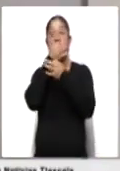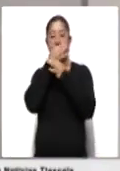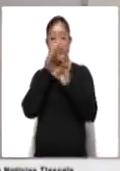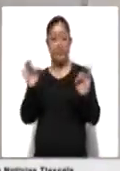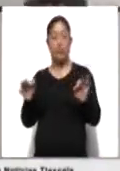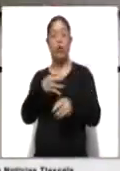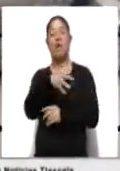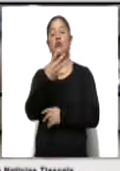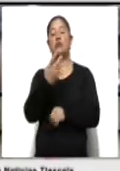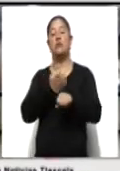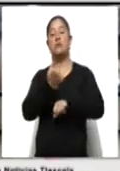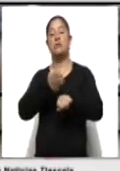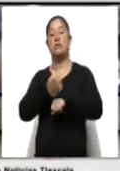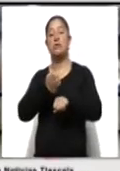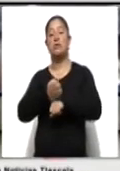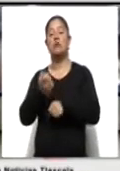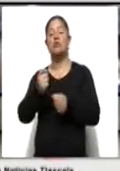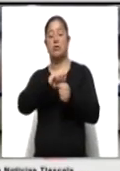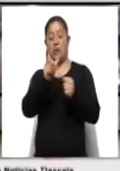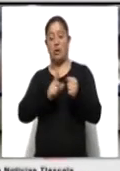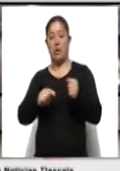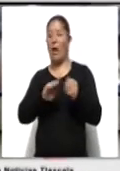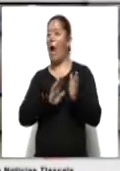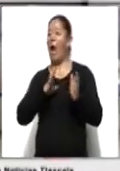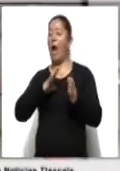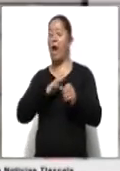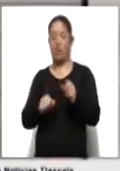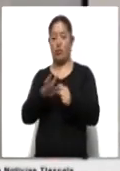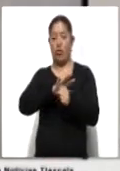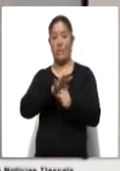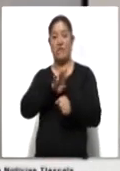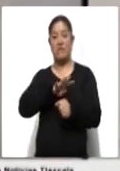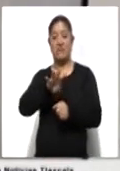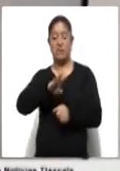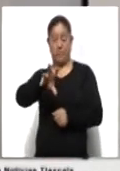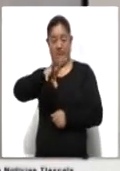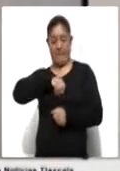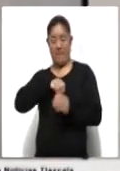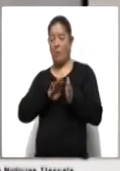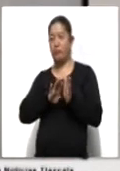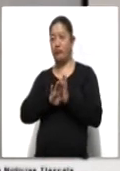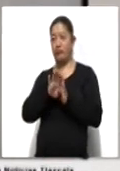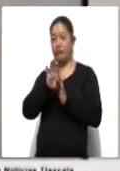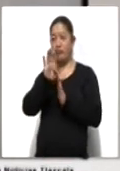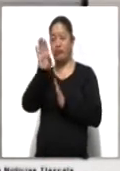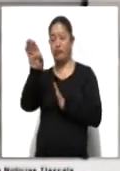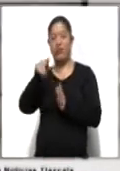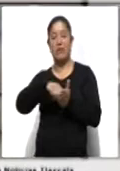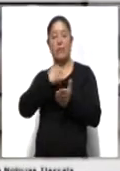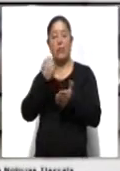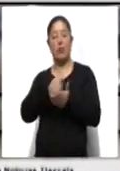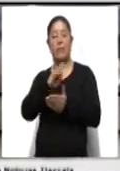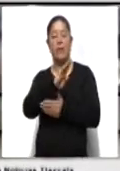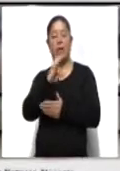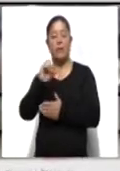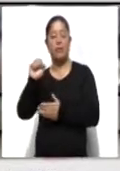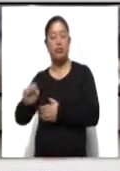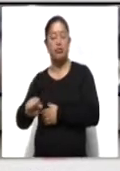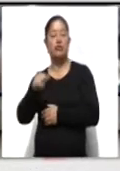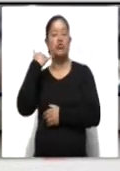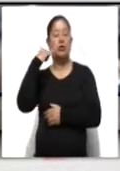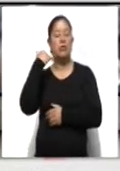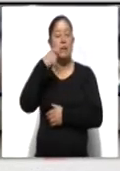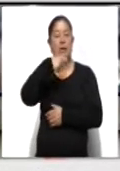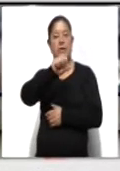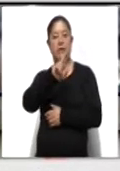estados de la República están viviendo un ascenso de contagios de COVID-19, de los cuales Tamaulipas Tamaulipas, Baja California Sur, Yucatán y Quintana